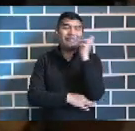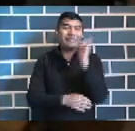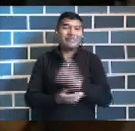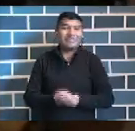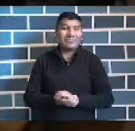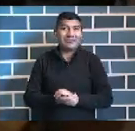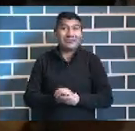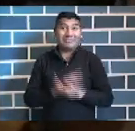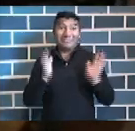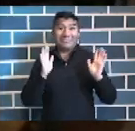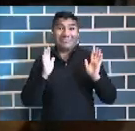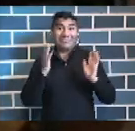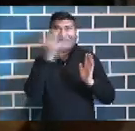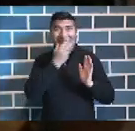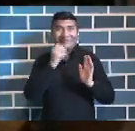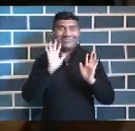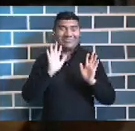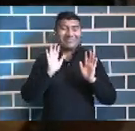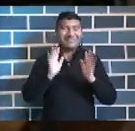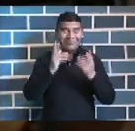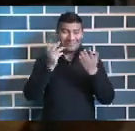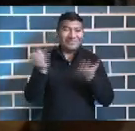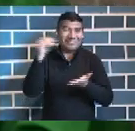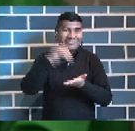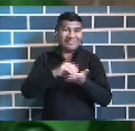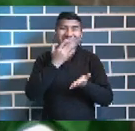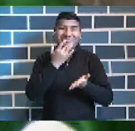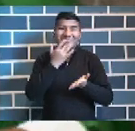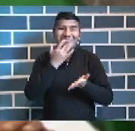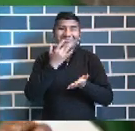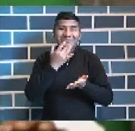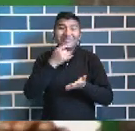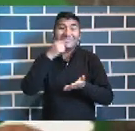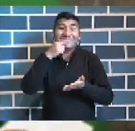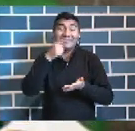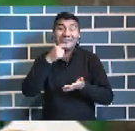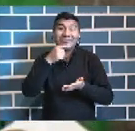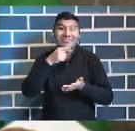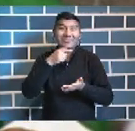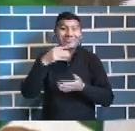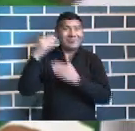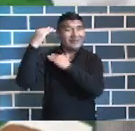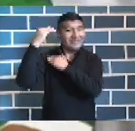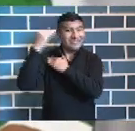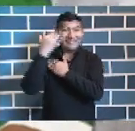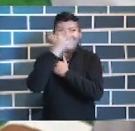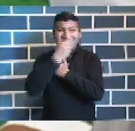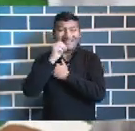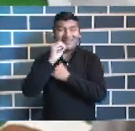Bolivia. Caramba, chalinga, hombre. A ver, una vez más. Como dicen los cambitas, chalinga.